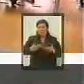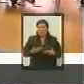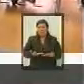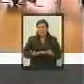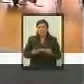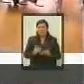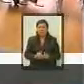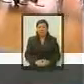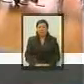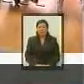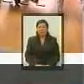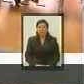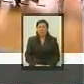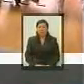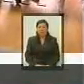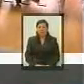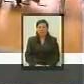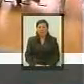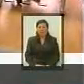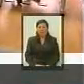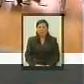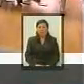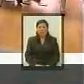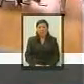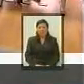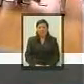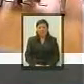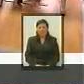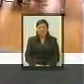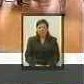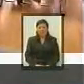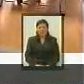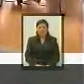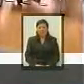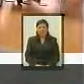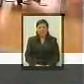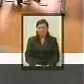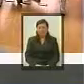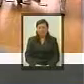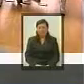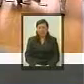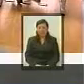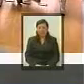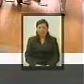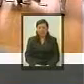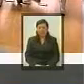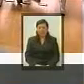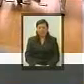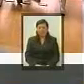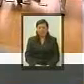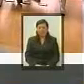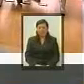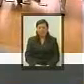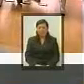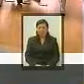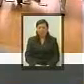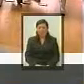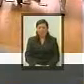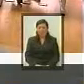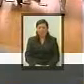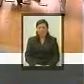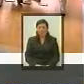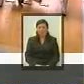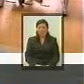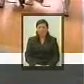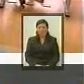a cabo la sesión sigue con el uso de la palabra la colega saeta Muchas